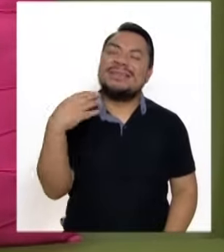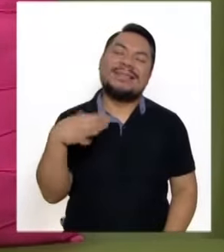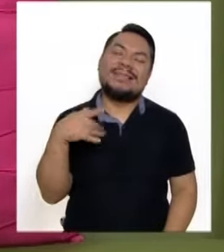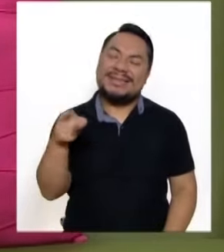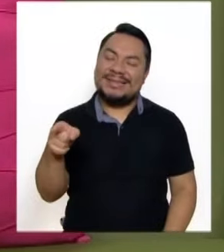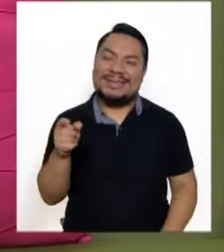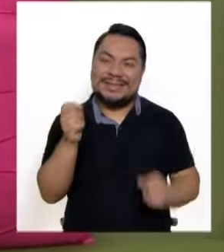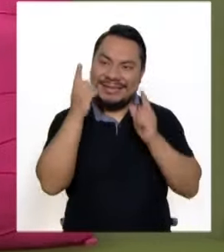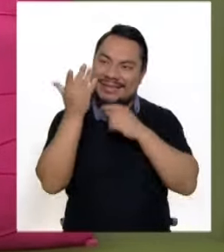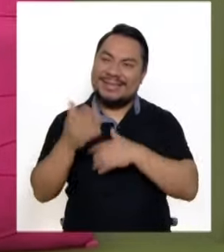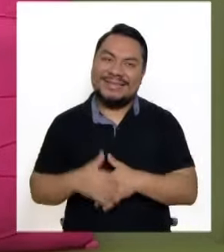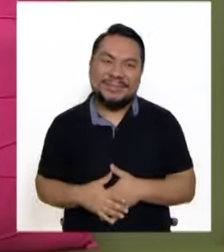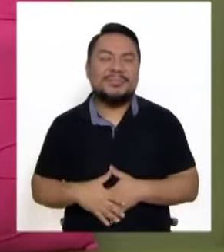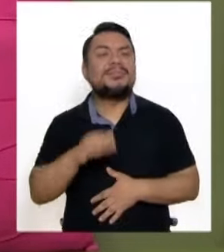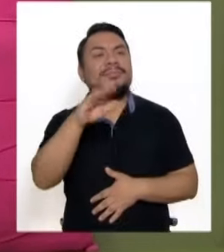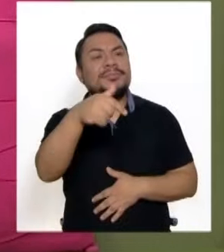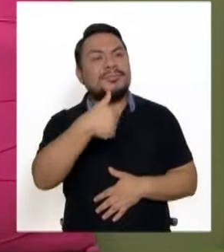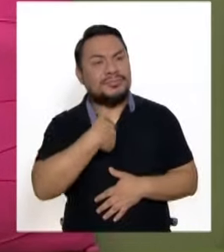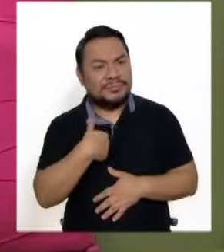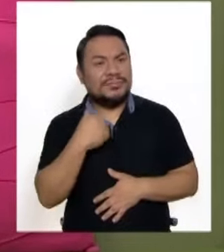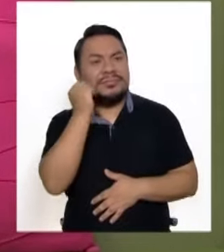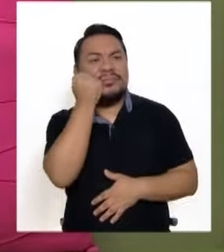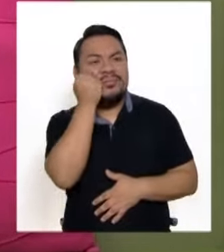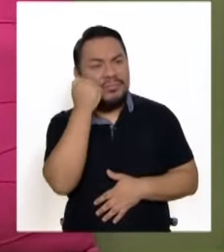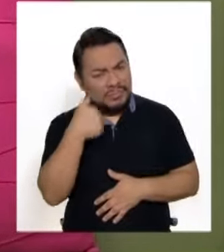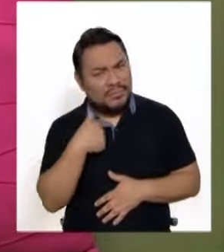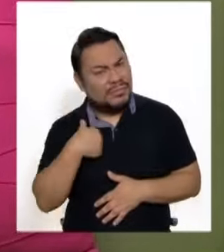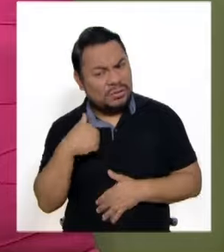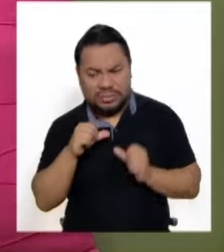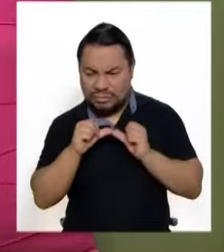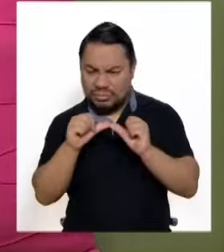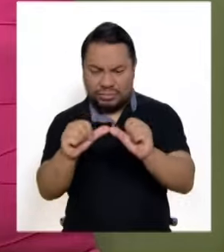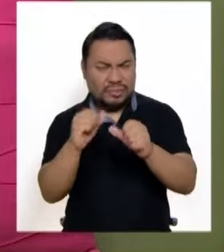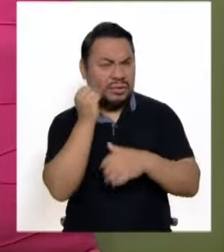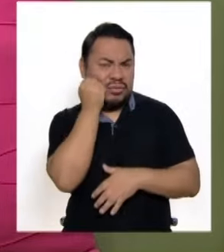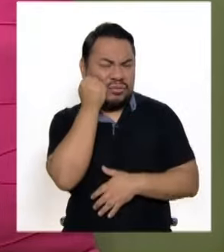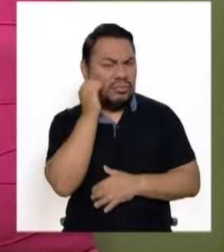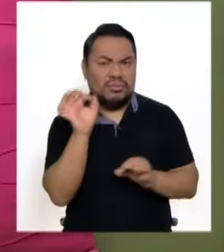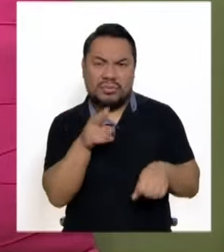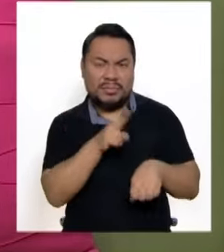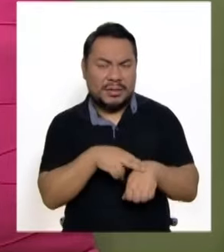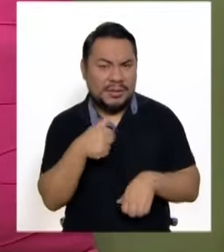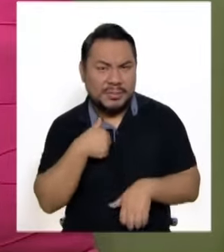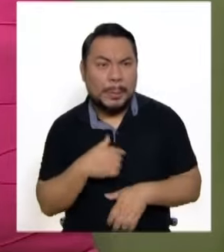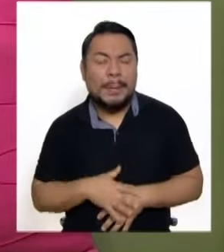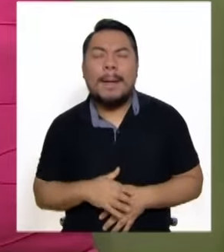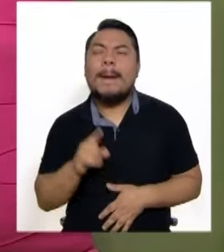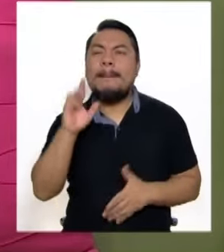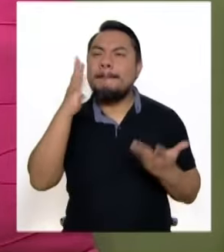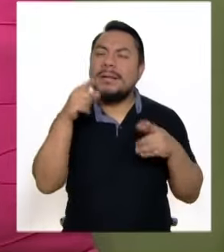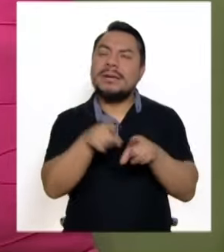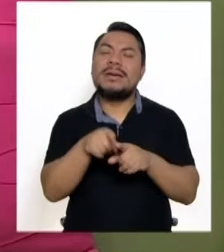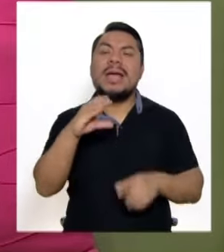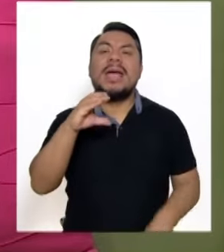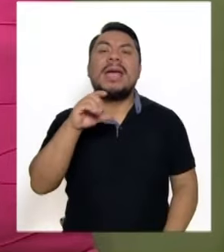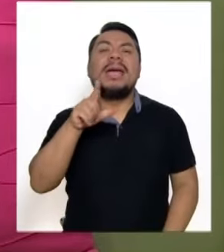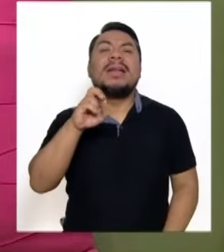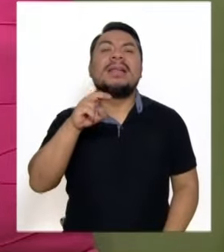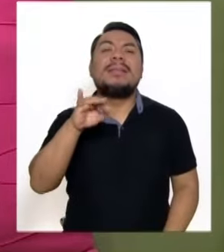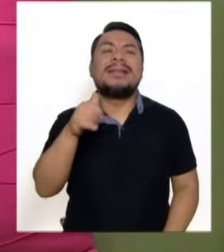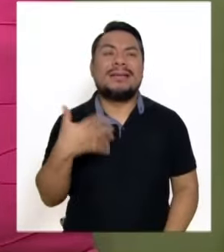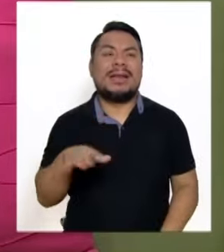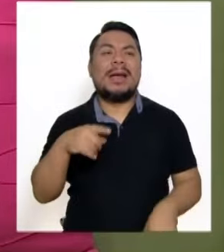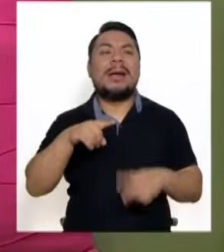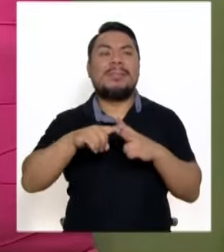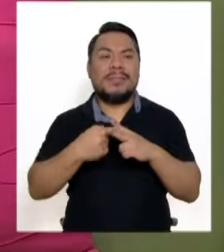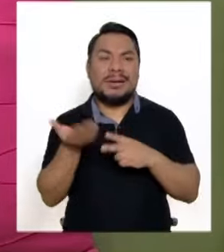No, yo todavía estoy reglando, estoy fértil totalmente. Claro. El problema es que parece que el climaterio me empezó ya hace